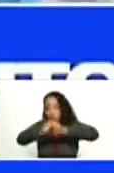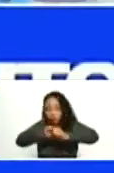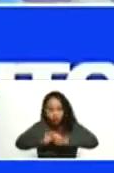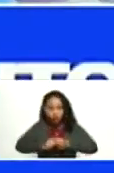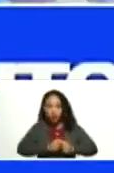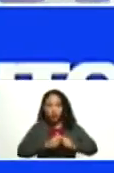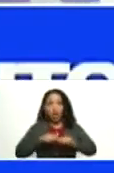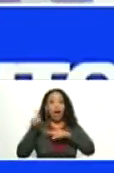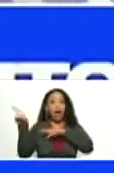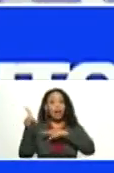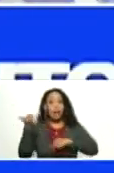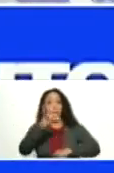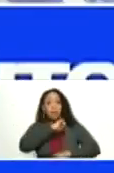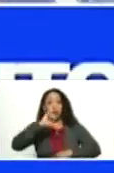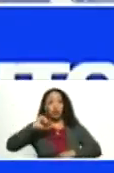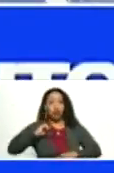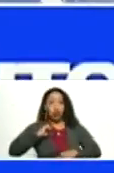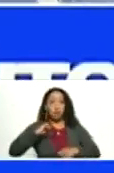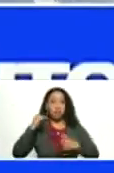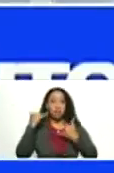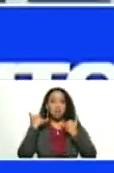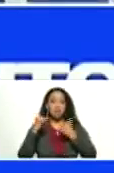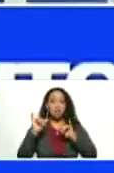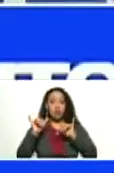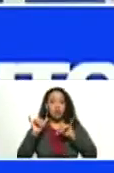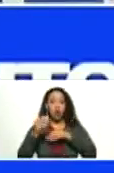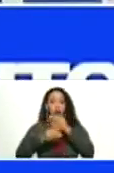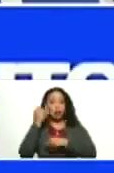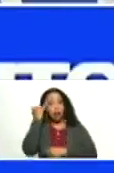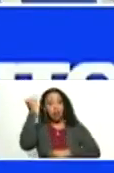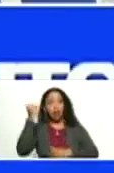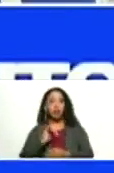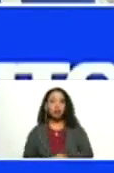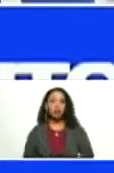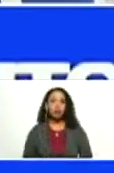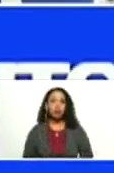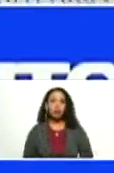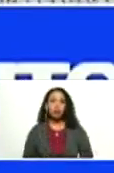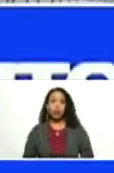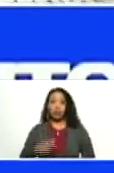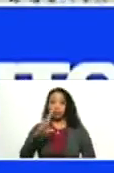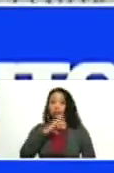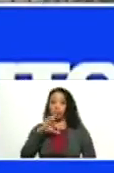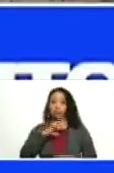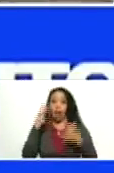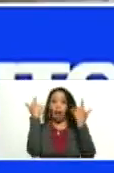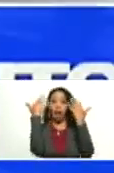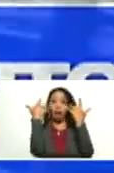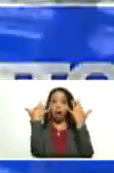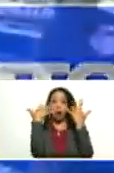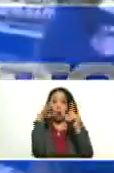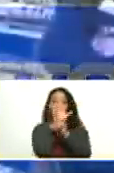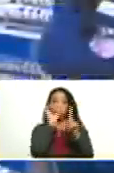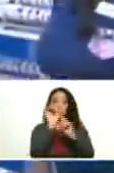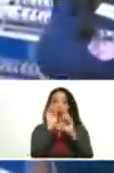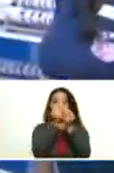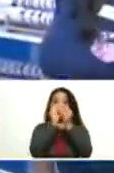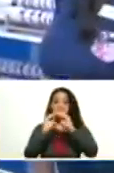eso, pues, son personalizadas totalmente. Bueno, toda una belleza, de verdad. Artesanía pura, pues.